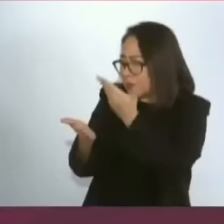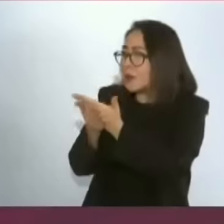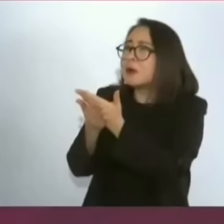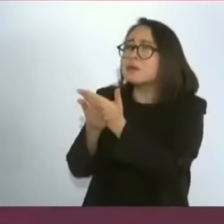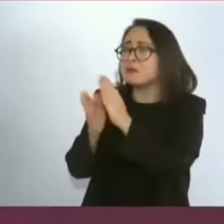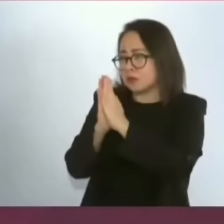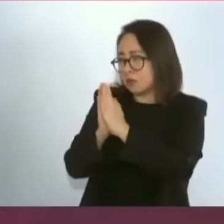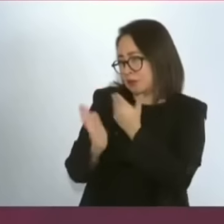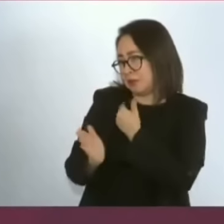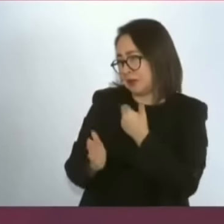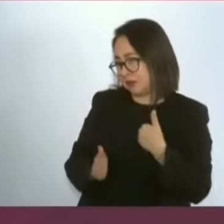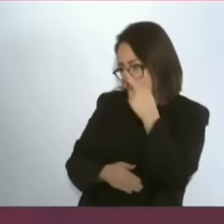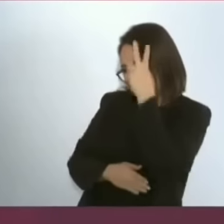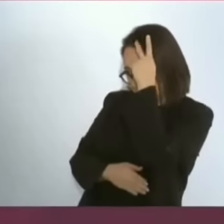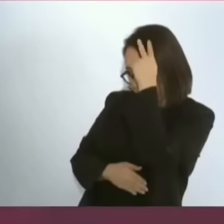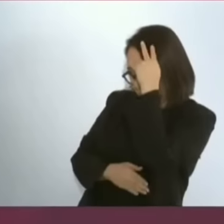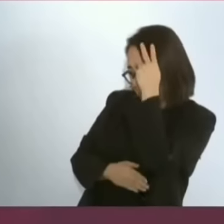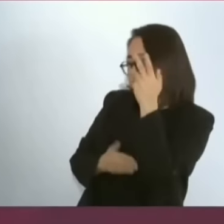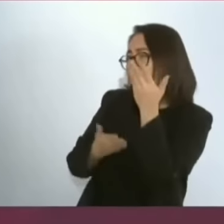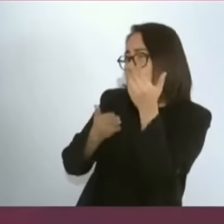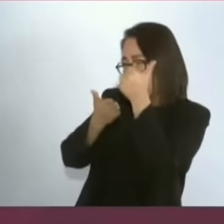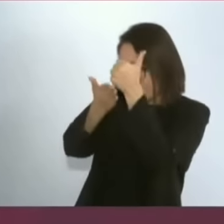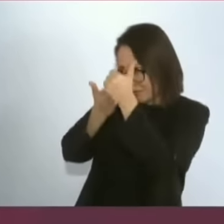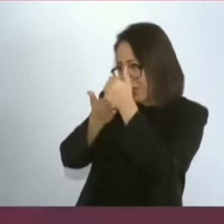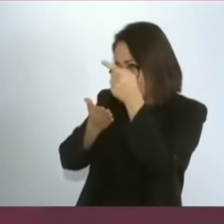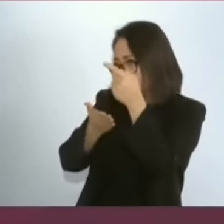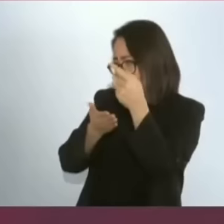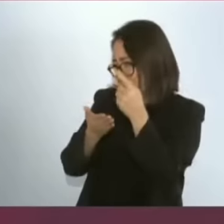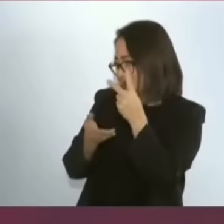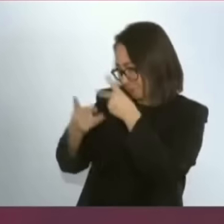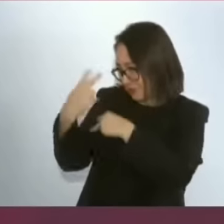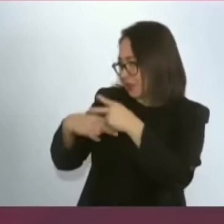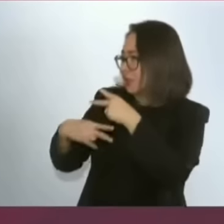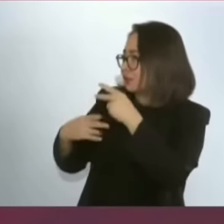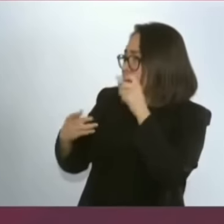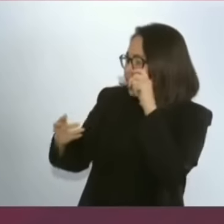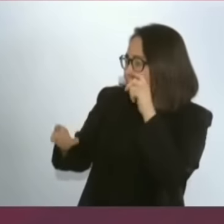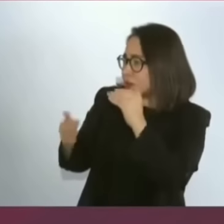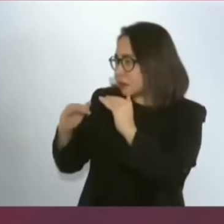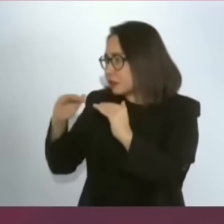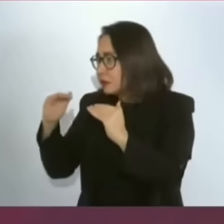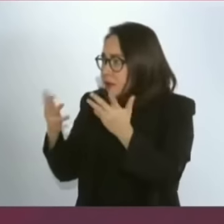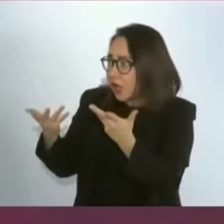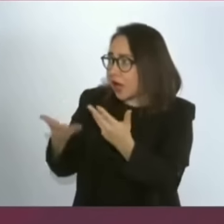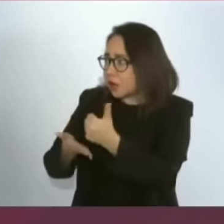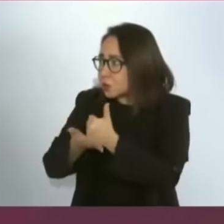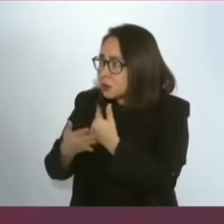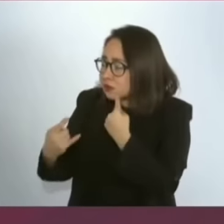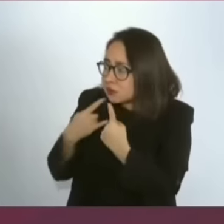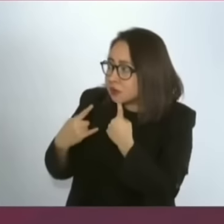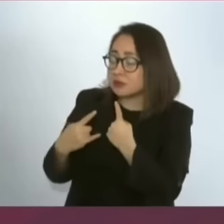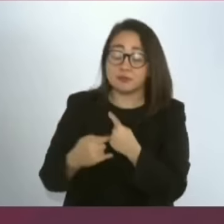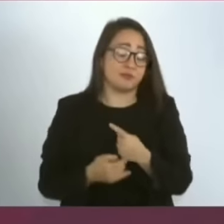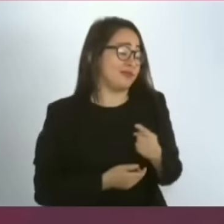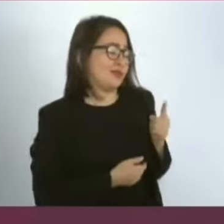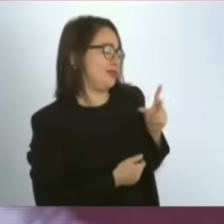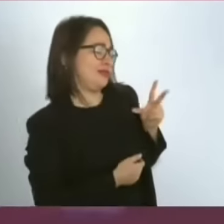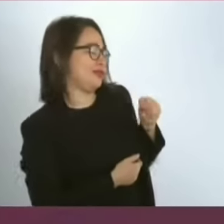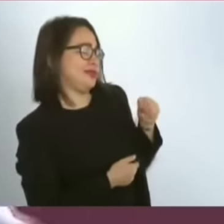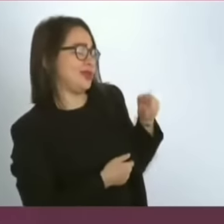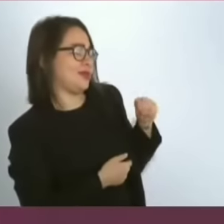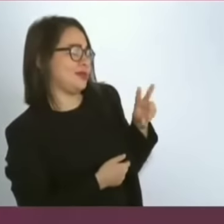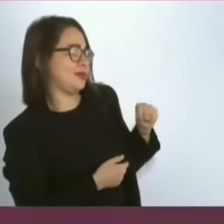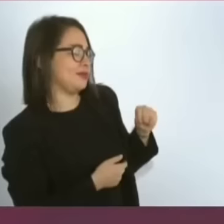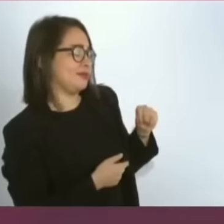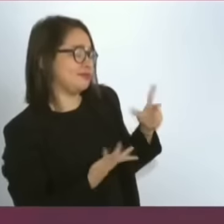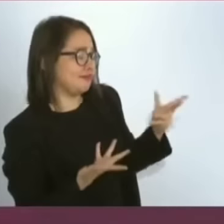Díaz. Imagínense. Y dijeron los empresarios: no. No queremos que el